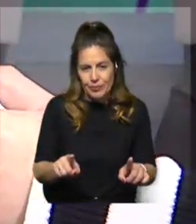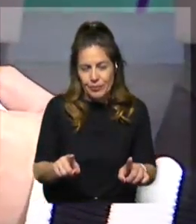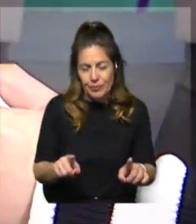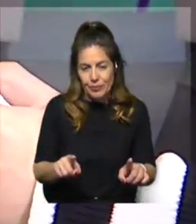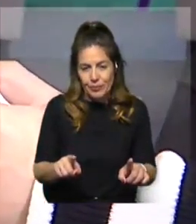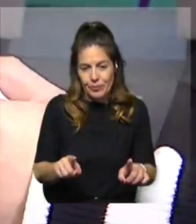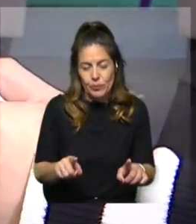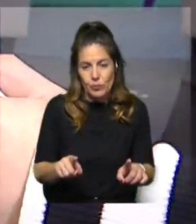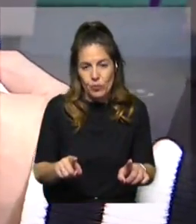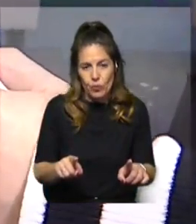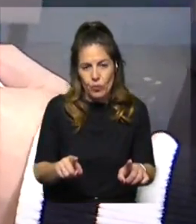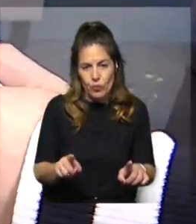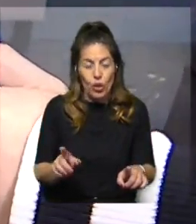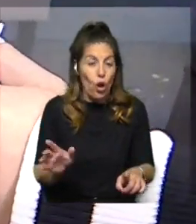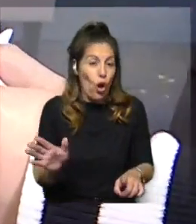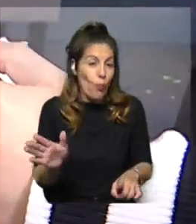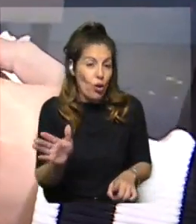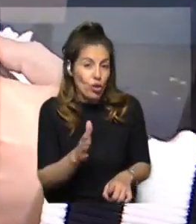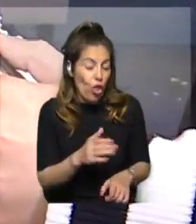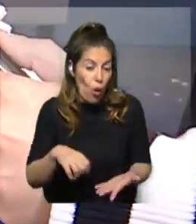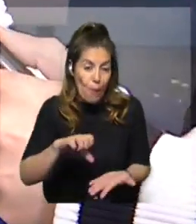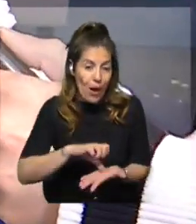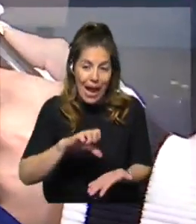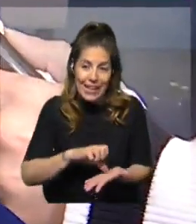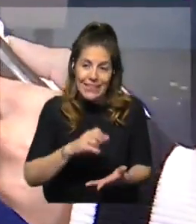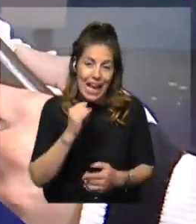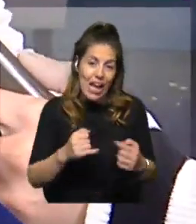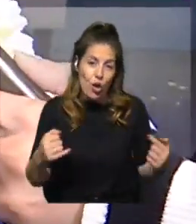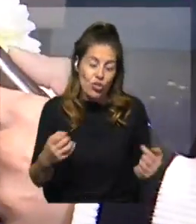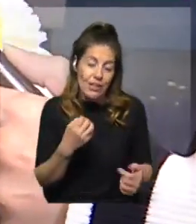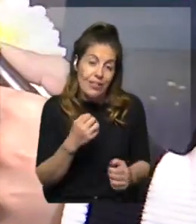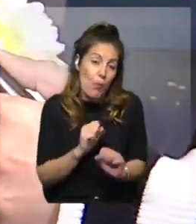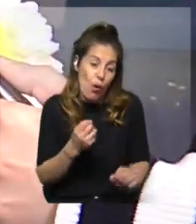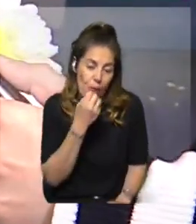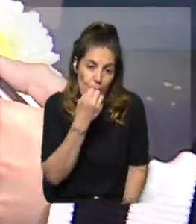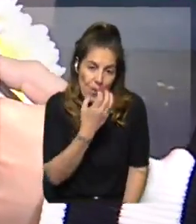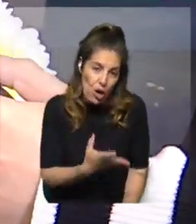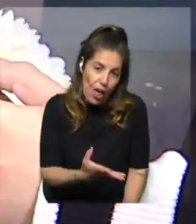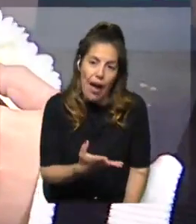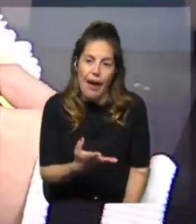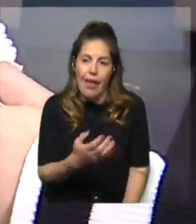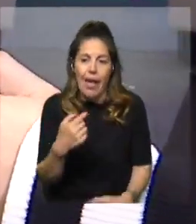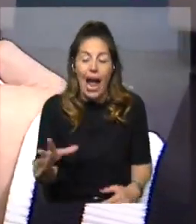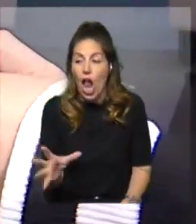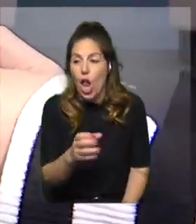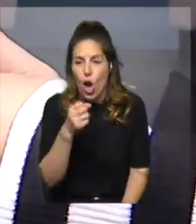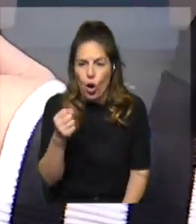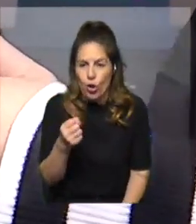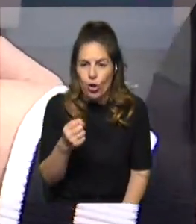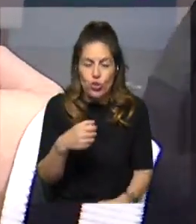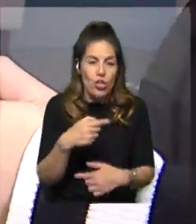como en todo país hay cosas mejorables, hay logros,